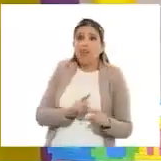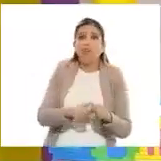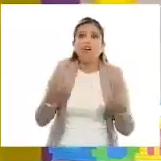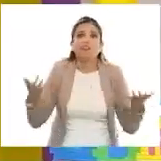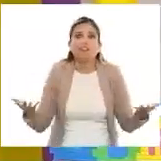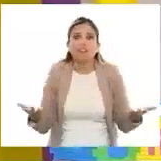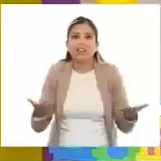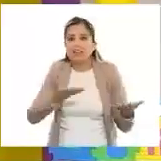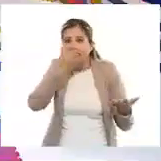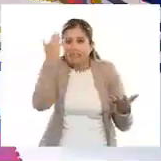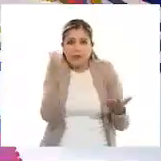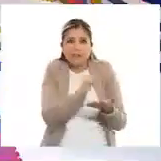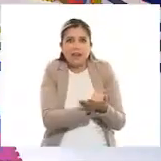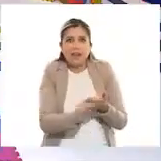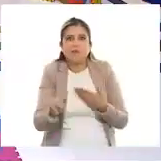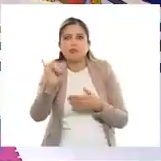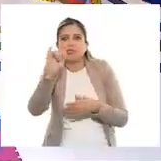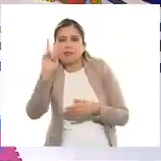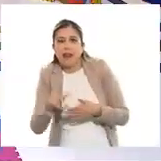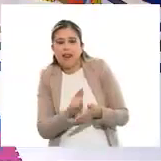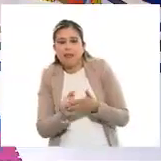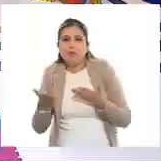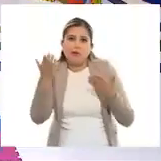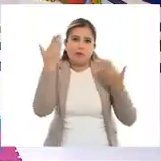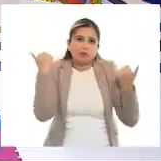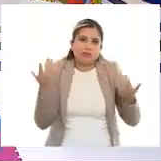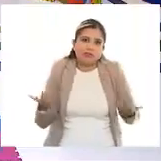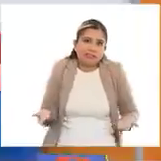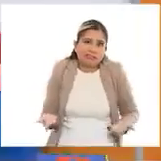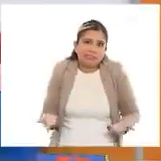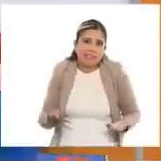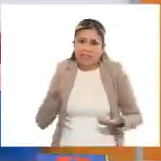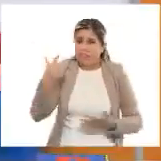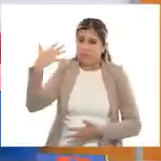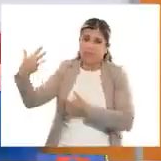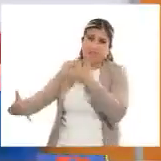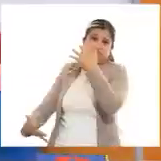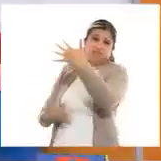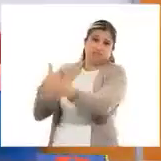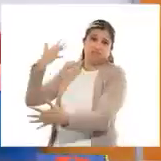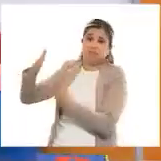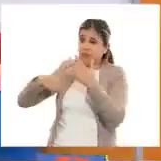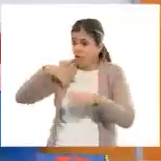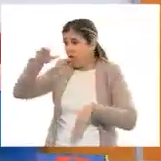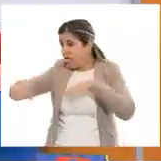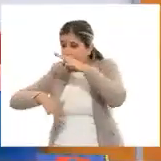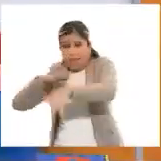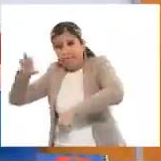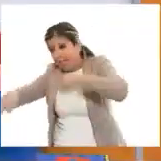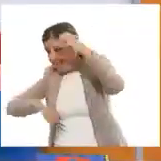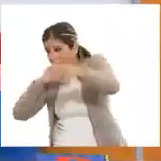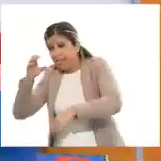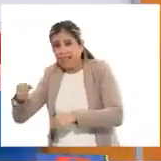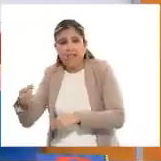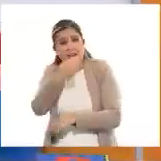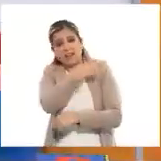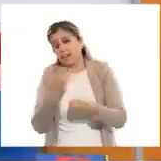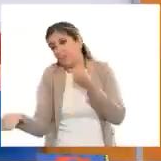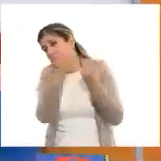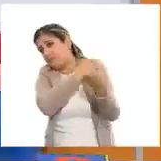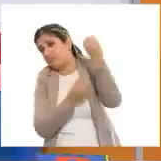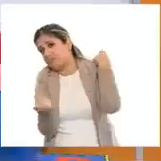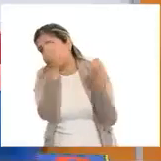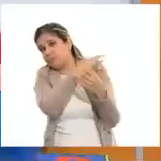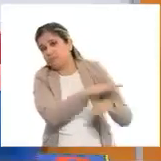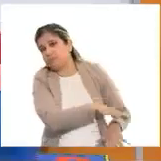¿quién sabe si esté limpio? Sí, es cierto, porque mira, está el desorden y en que lo busco, ya armé otro desorden atrás. Entonces,